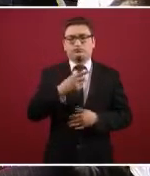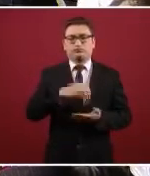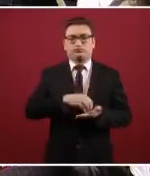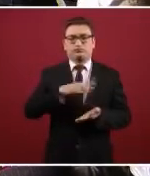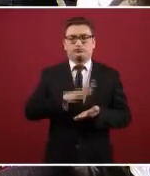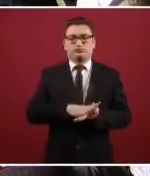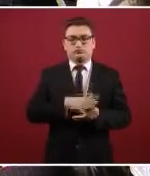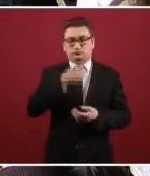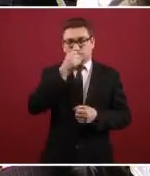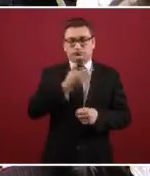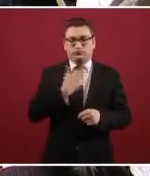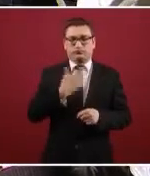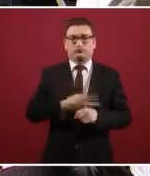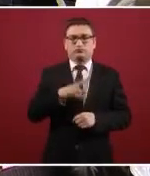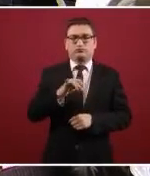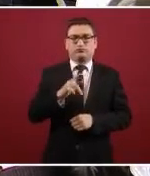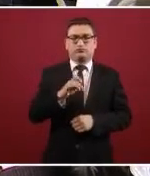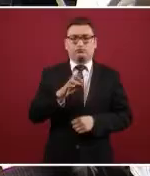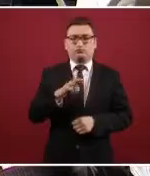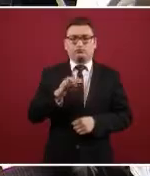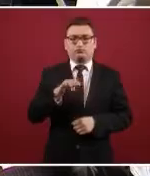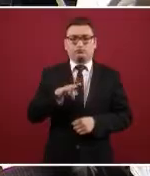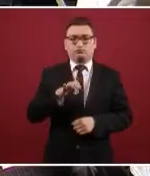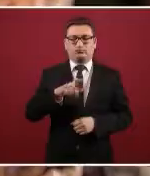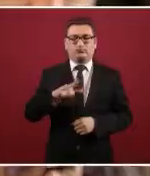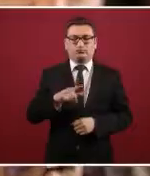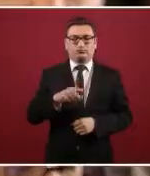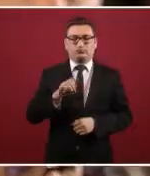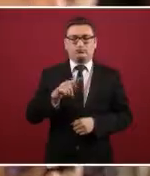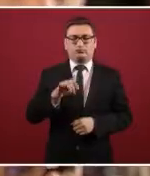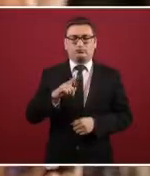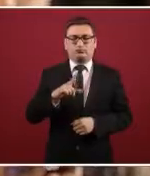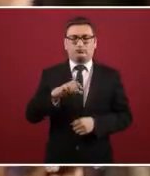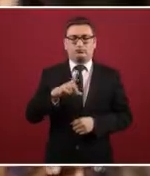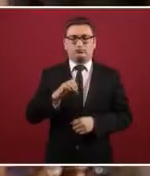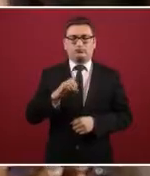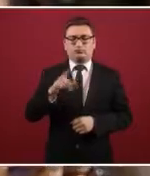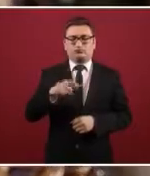al secretario Víctor Manuel Toledo, titular de la Semarnat.